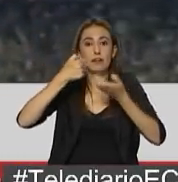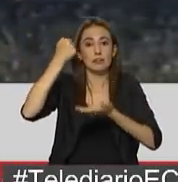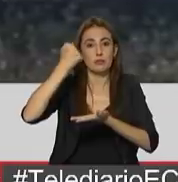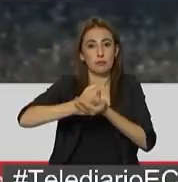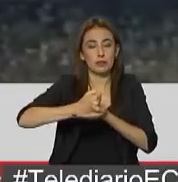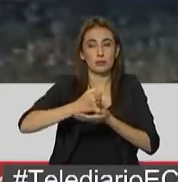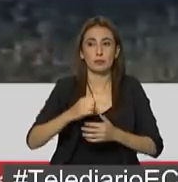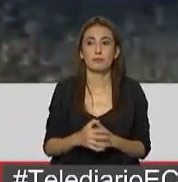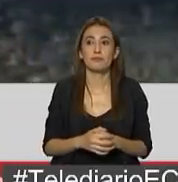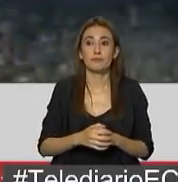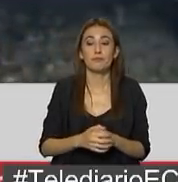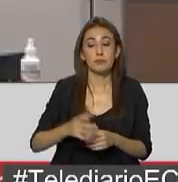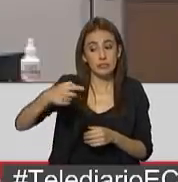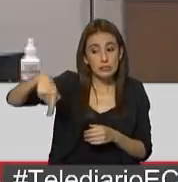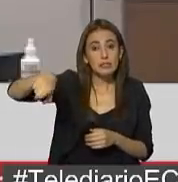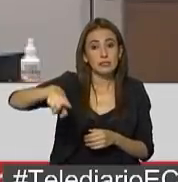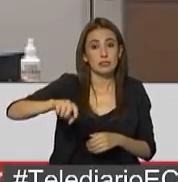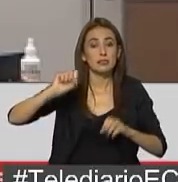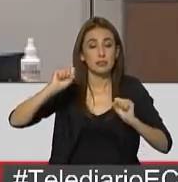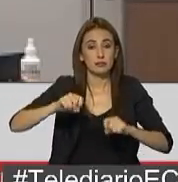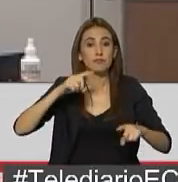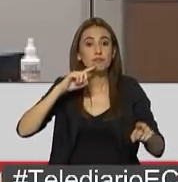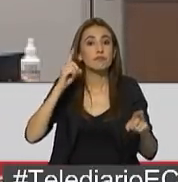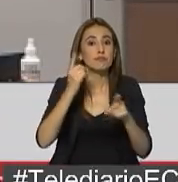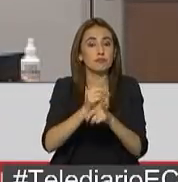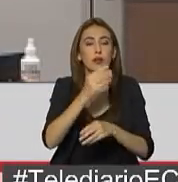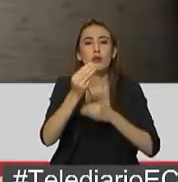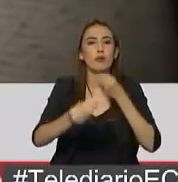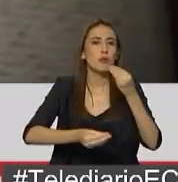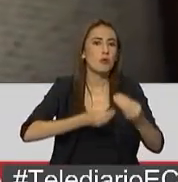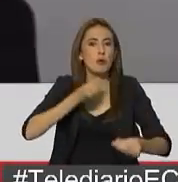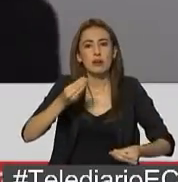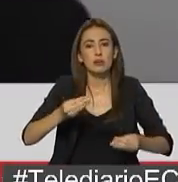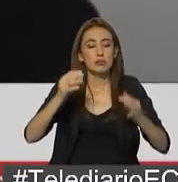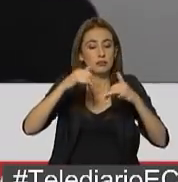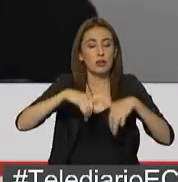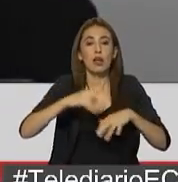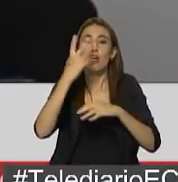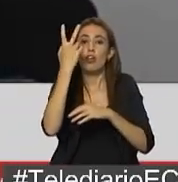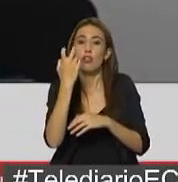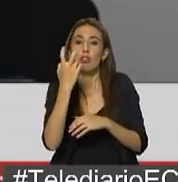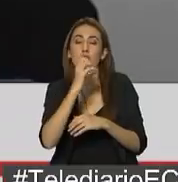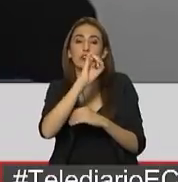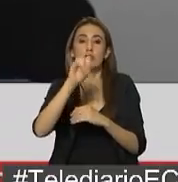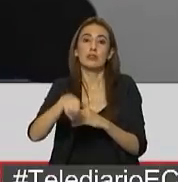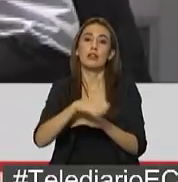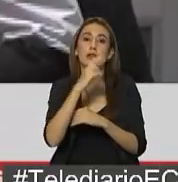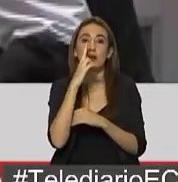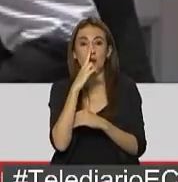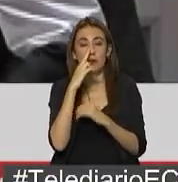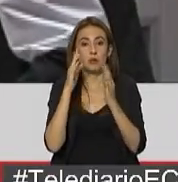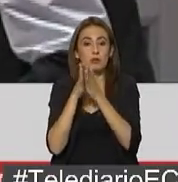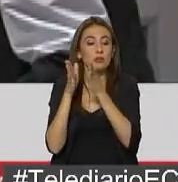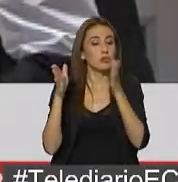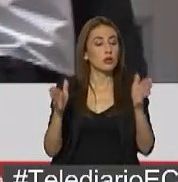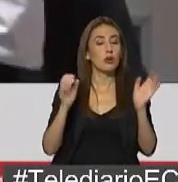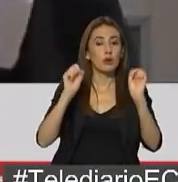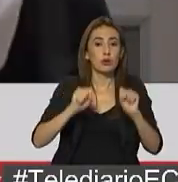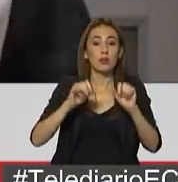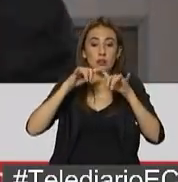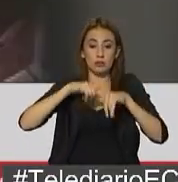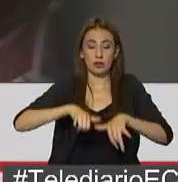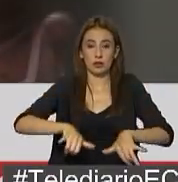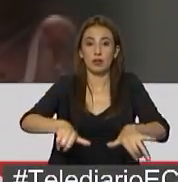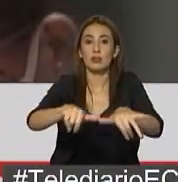adulterada. Y es esa confirmada cercanía la que al parecer llevó a que el 12 de junio la Unidad Judicial de Garantías Penales, con